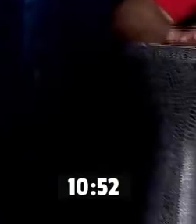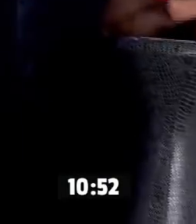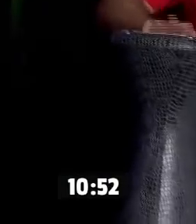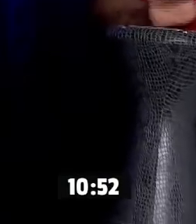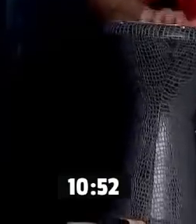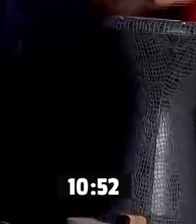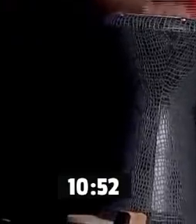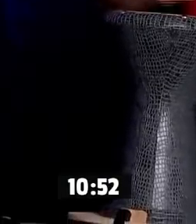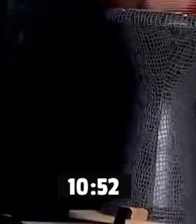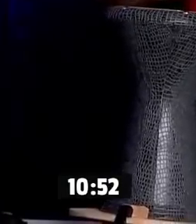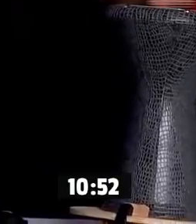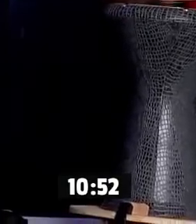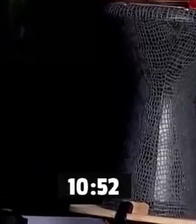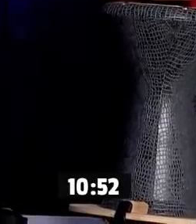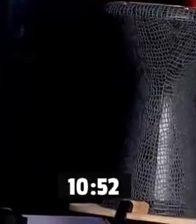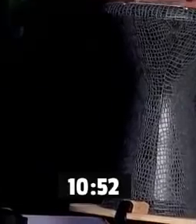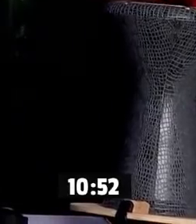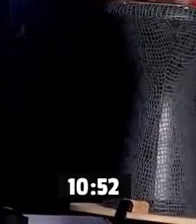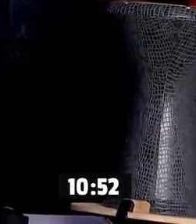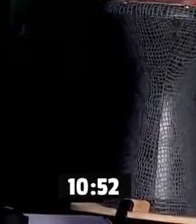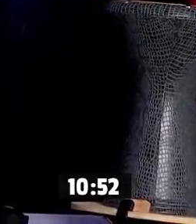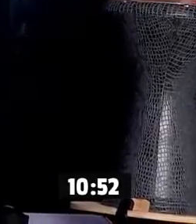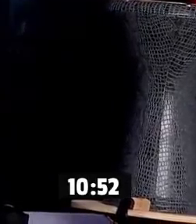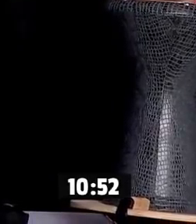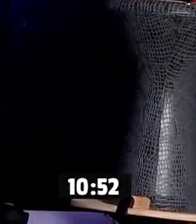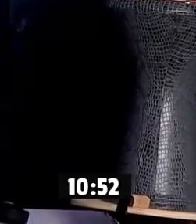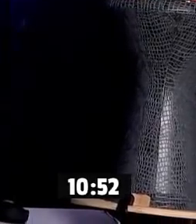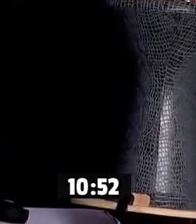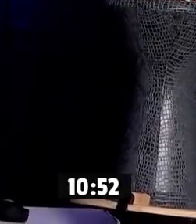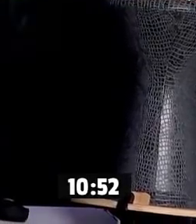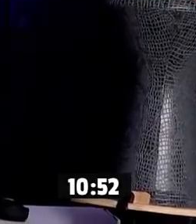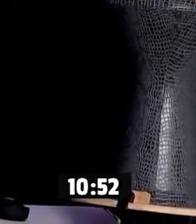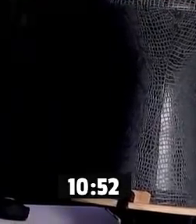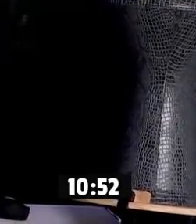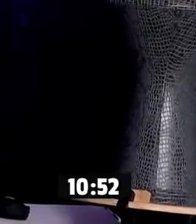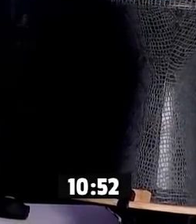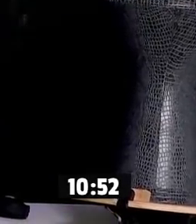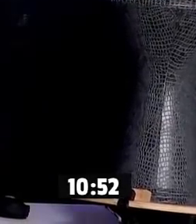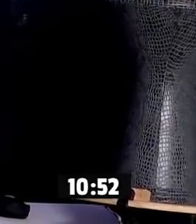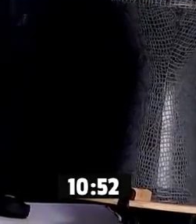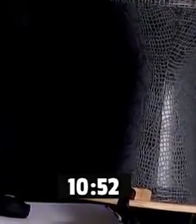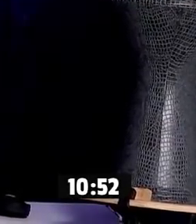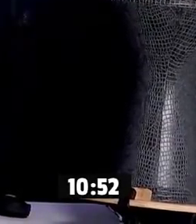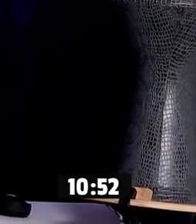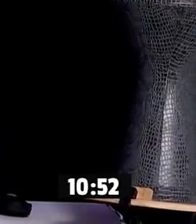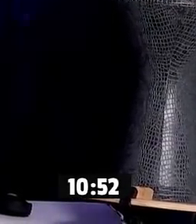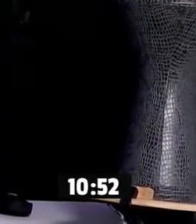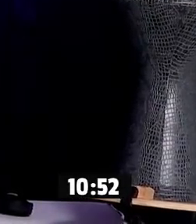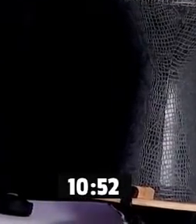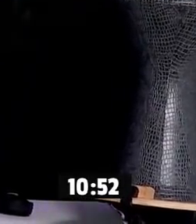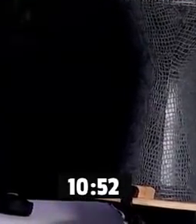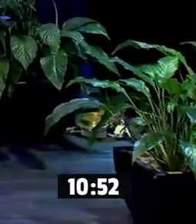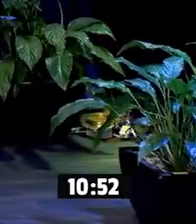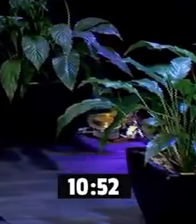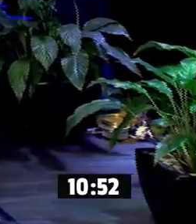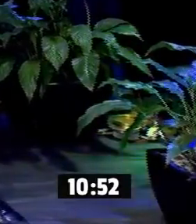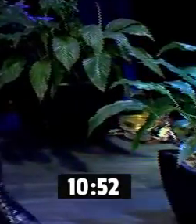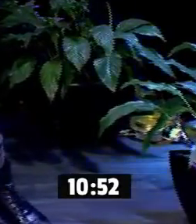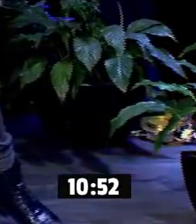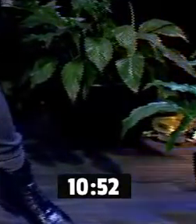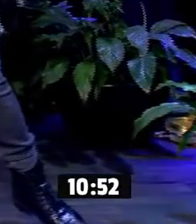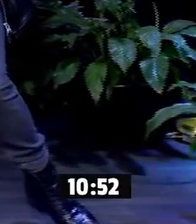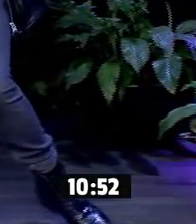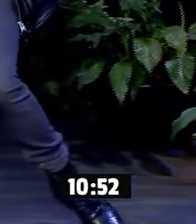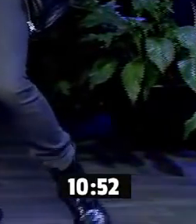va a sonarte muy, muy extraño, pero entre los dos